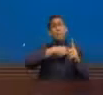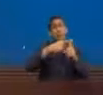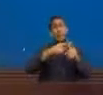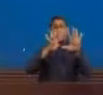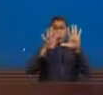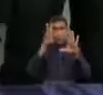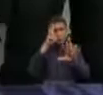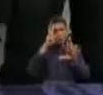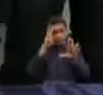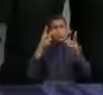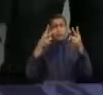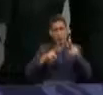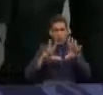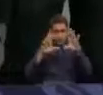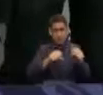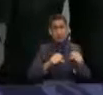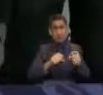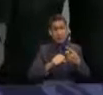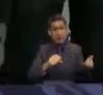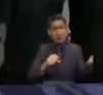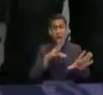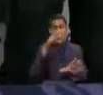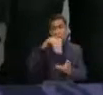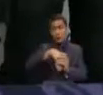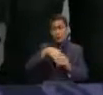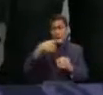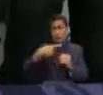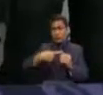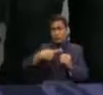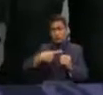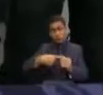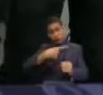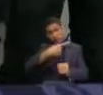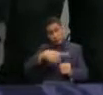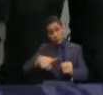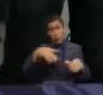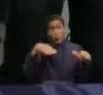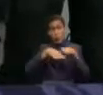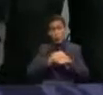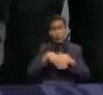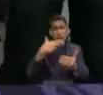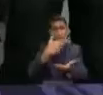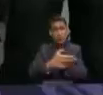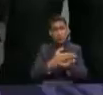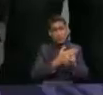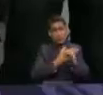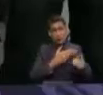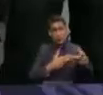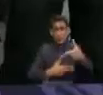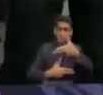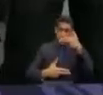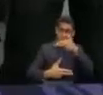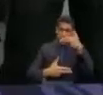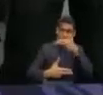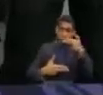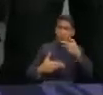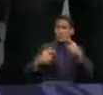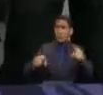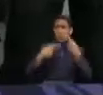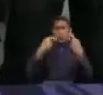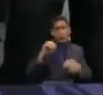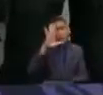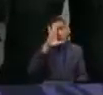ilícita en Quito. Sacan a reducir armas de fuego y proceden a realizar varias detonaciones en contra del patrullero que se encontraba